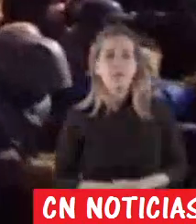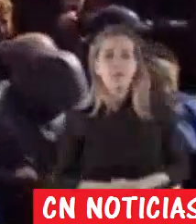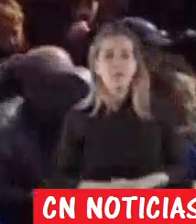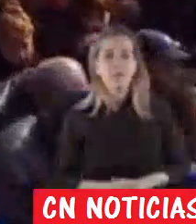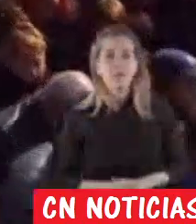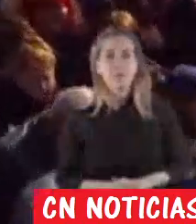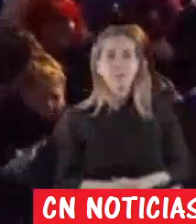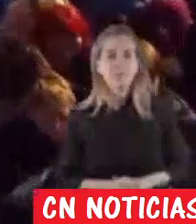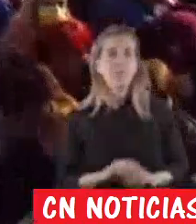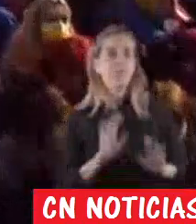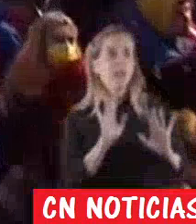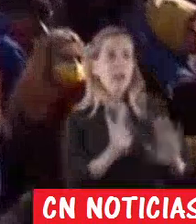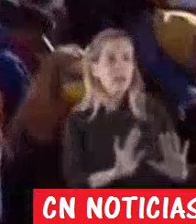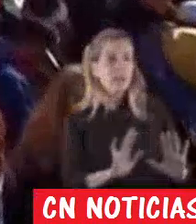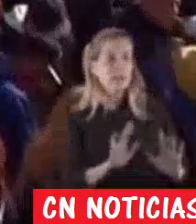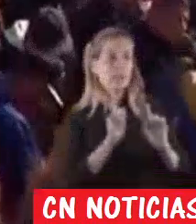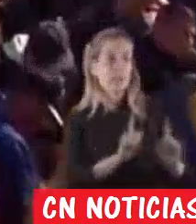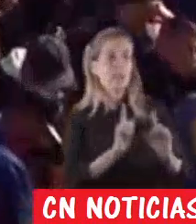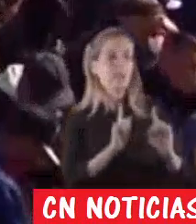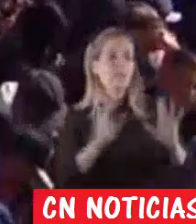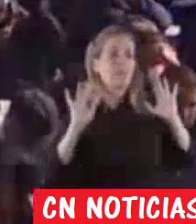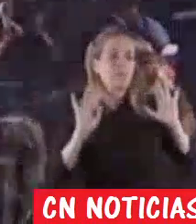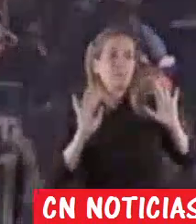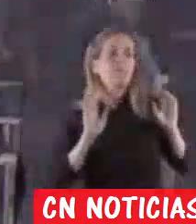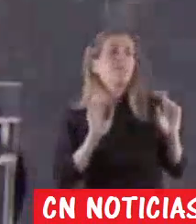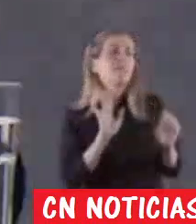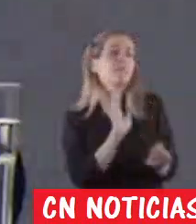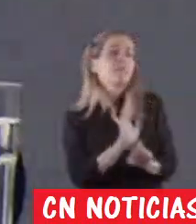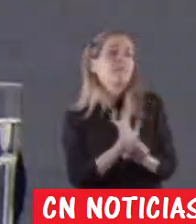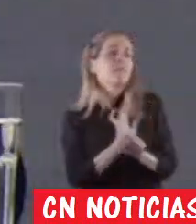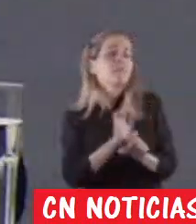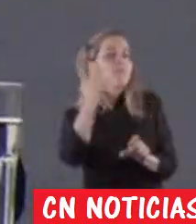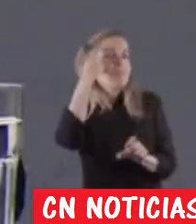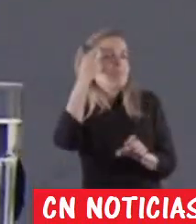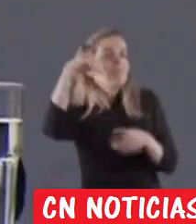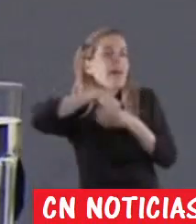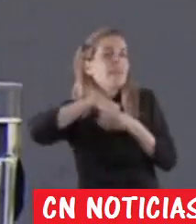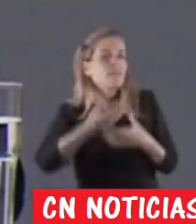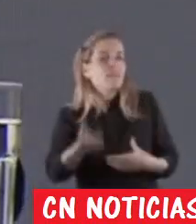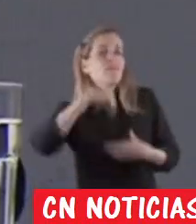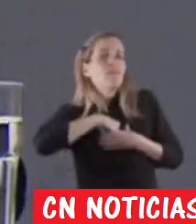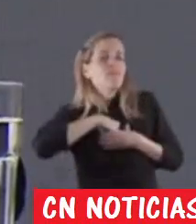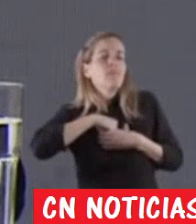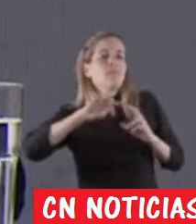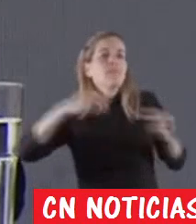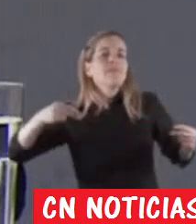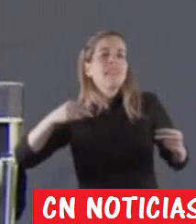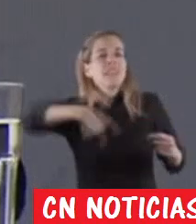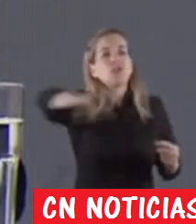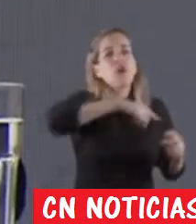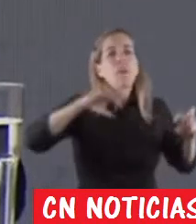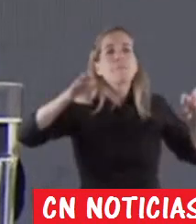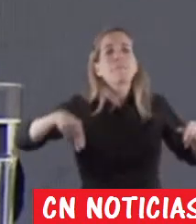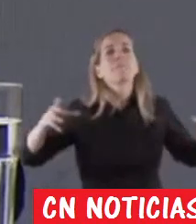Y lo vamos a seguir haciendo. Porque está en nuestros genes. A nosotros no nos avergüenza decir